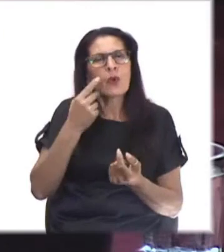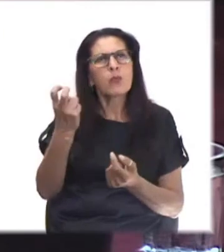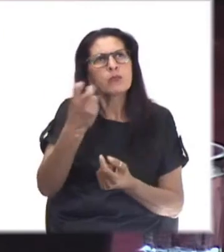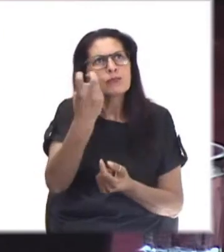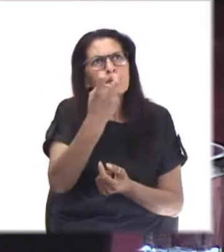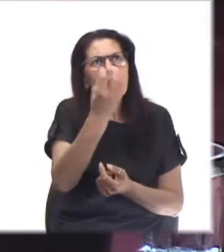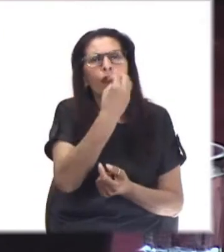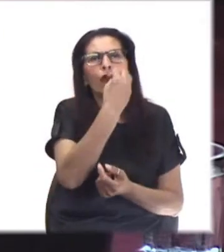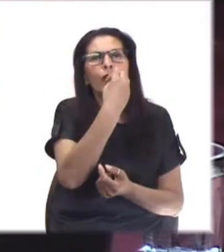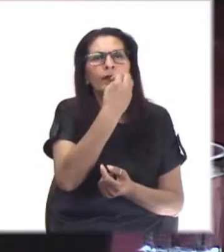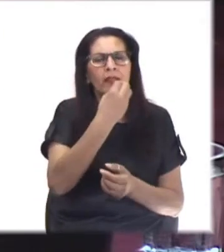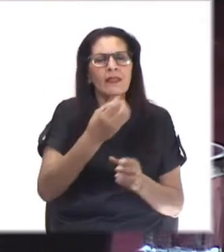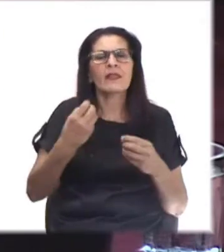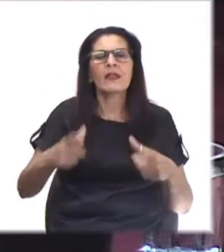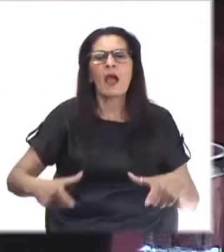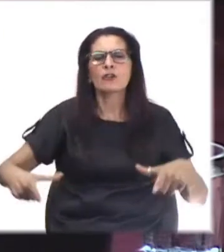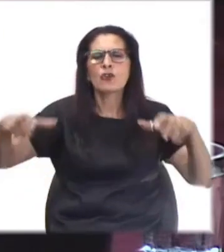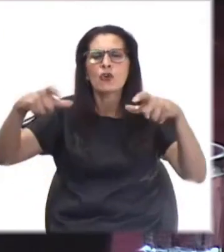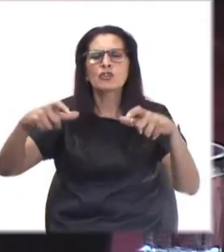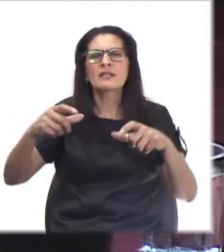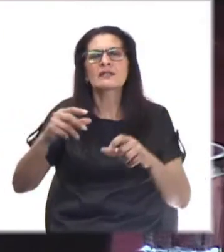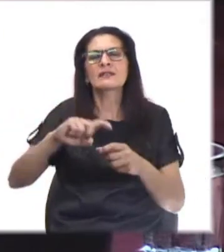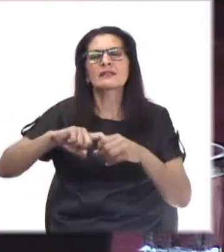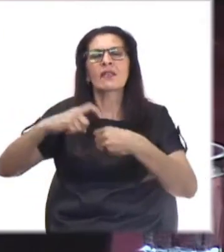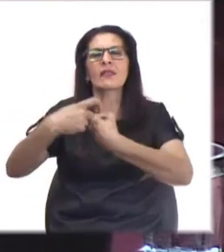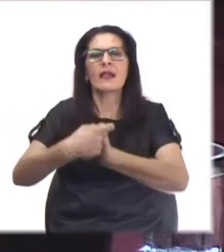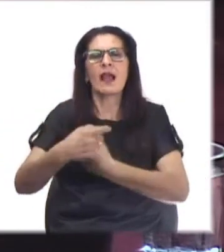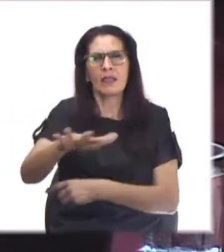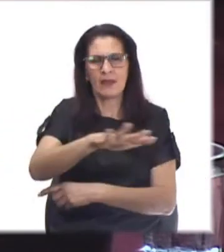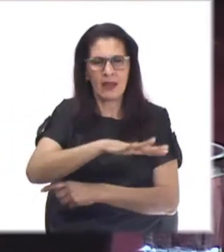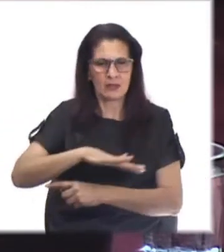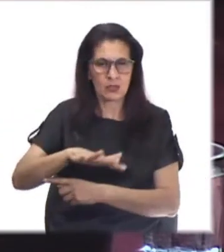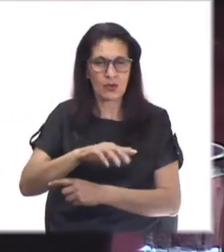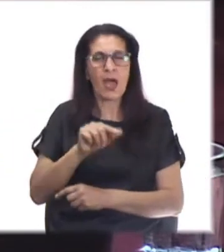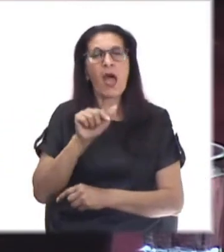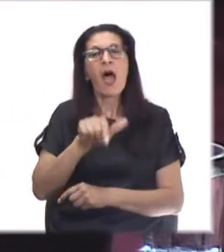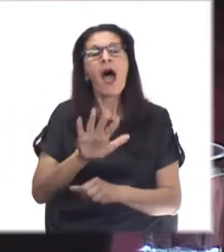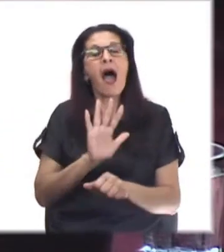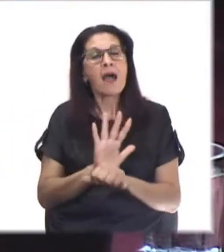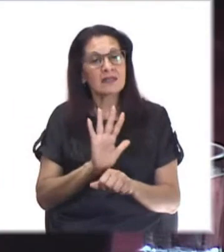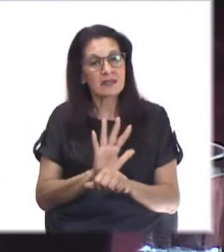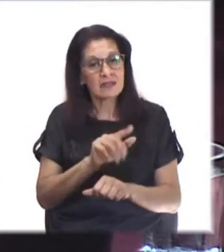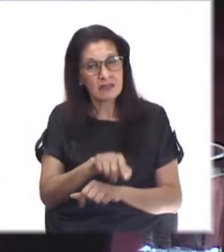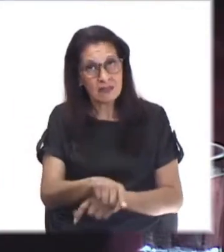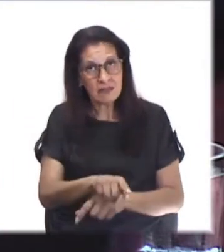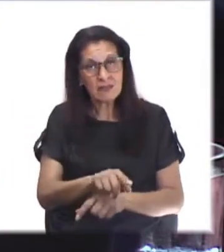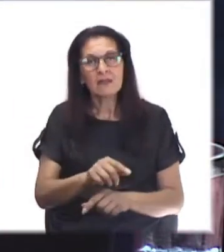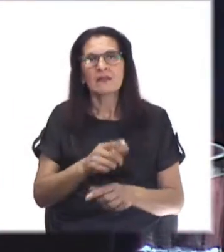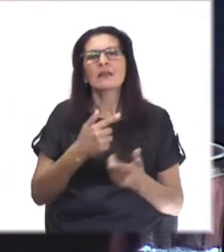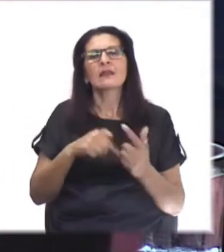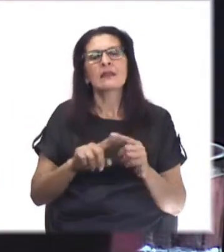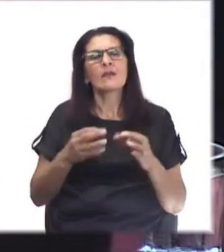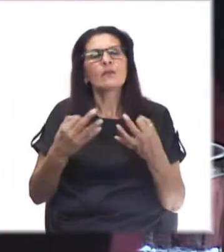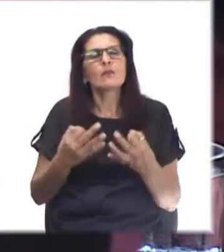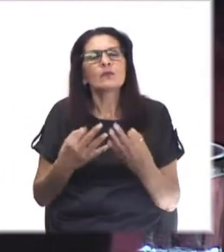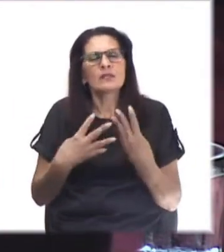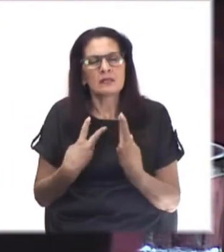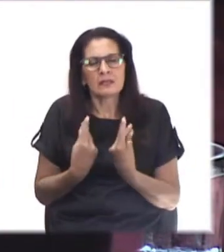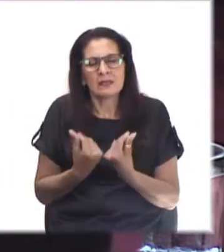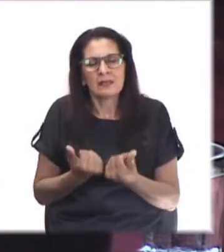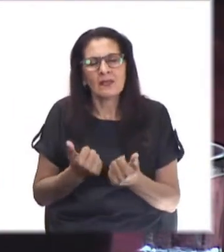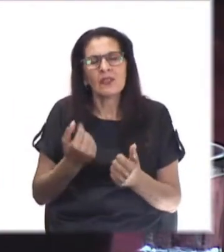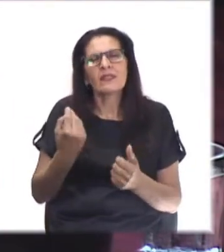ollas sindicales de la zona. Así describía Tabaré aspectos muy sentidos de su